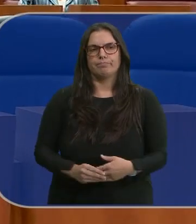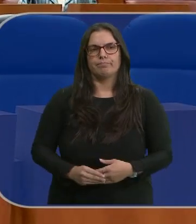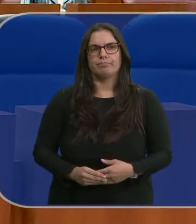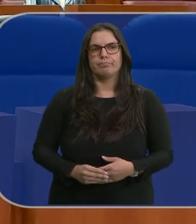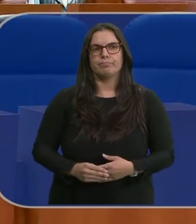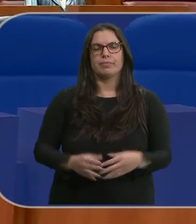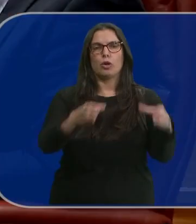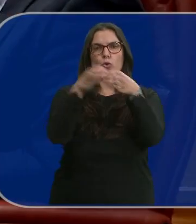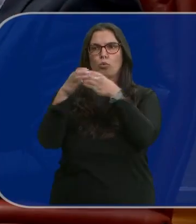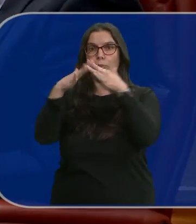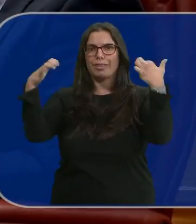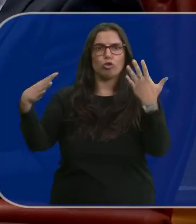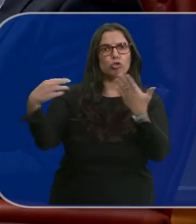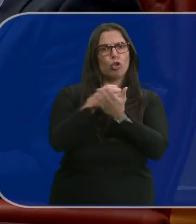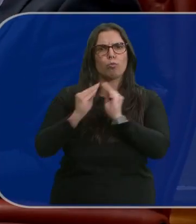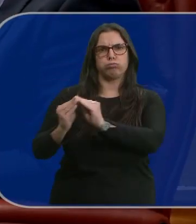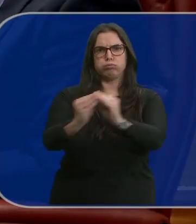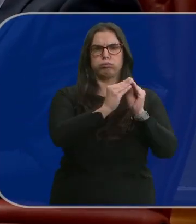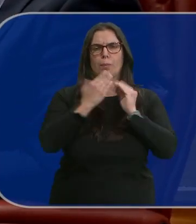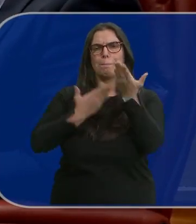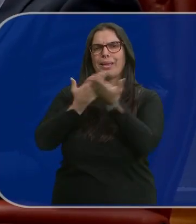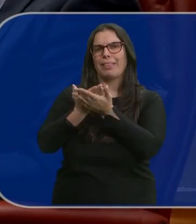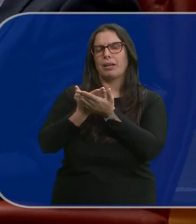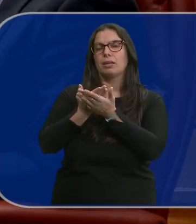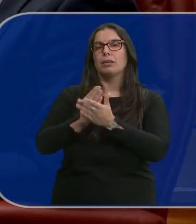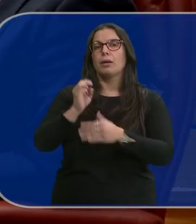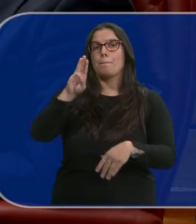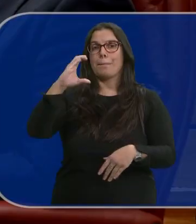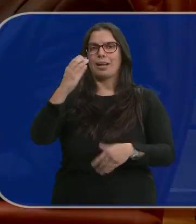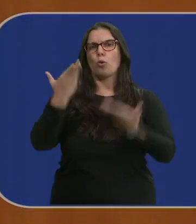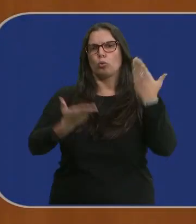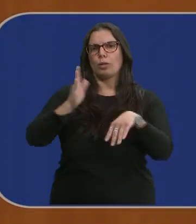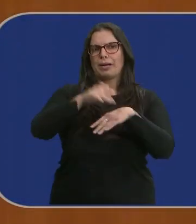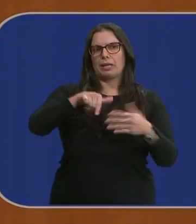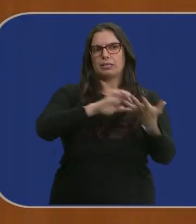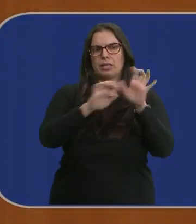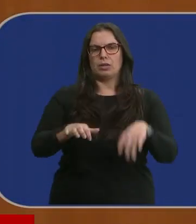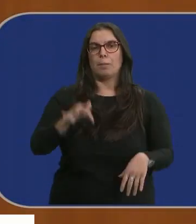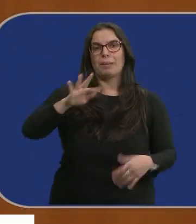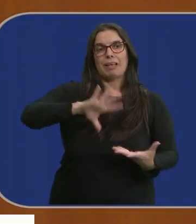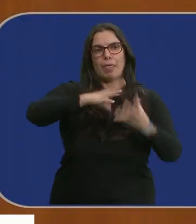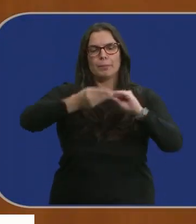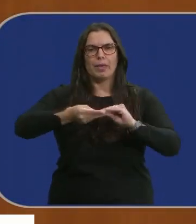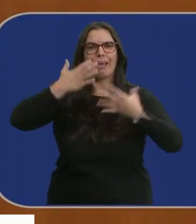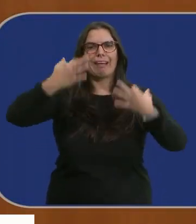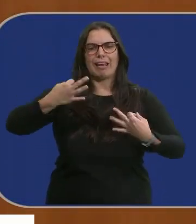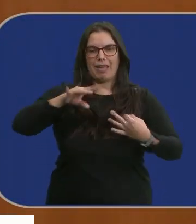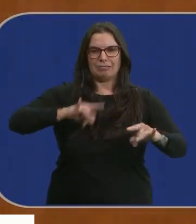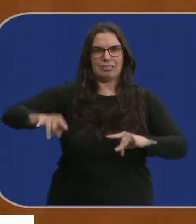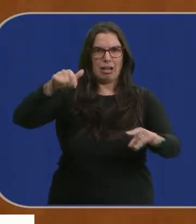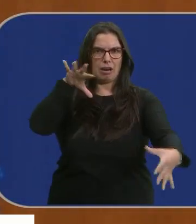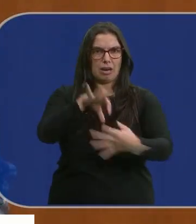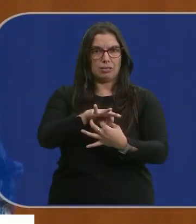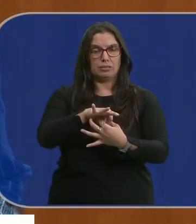Consenso por parte de todo el hemiciclo a la hora de solicitar una PAC justa para Castilla y León. Y adaptadas a las realidades de nuestra